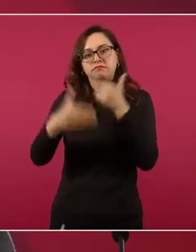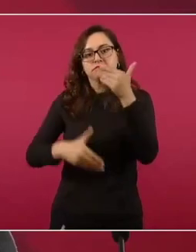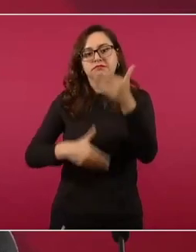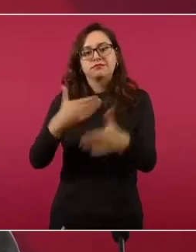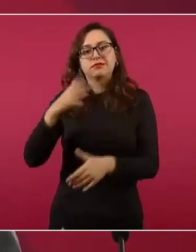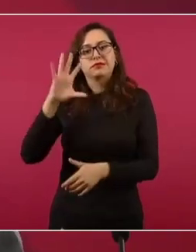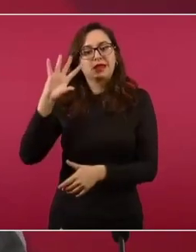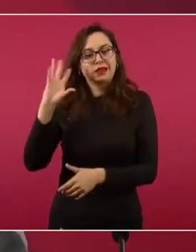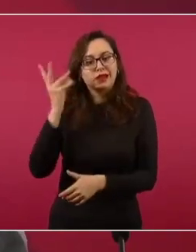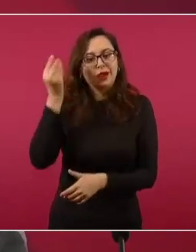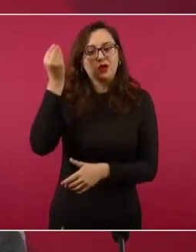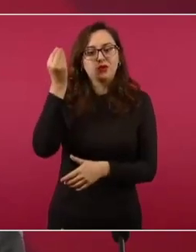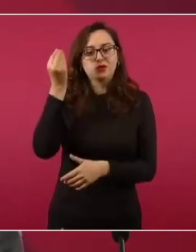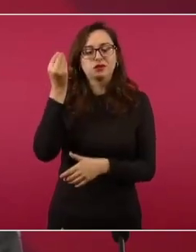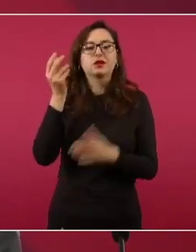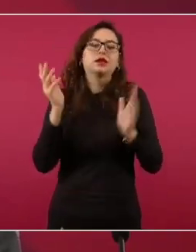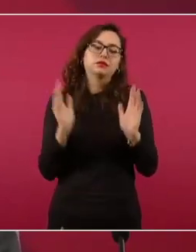Nosotros en